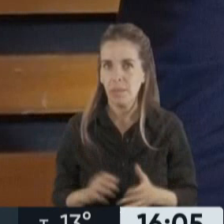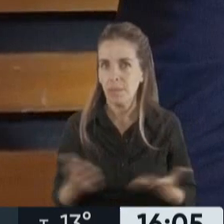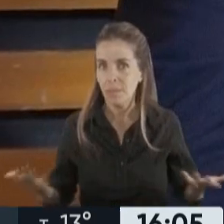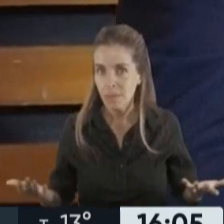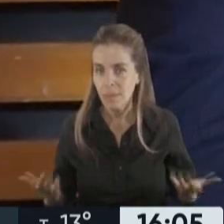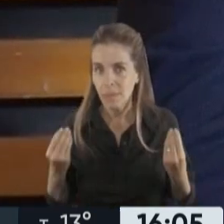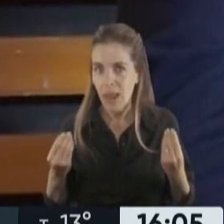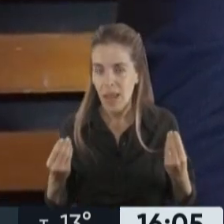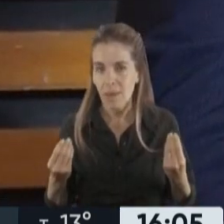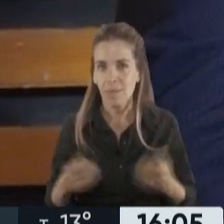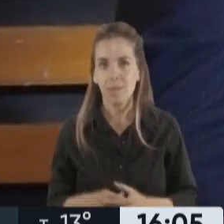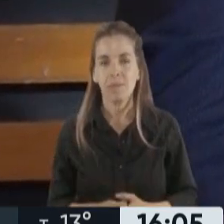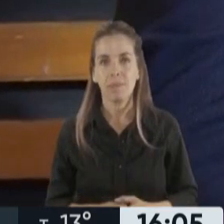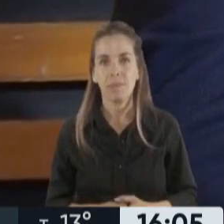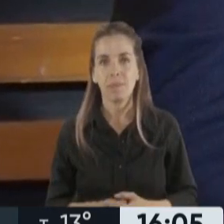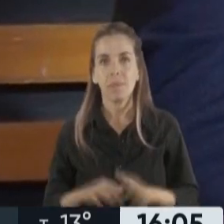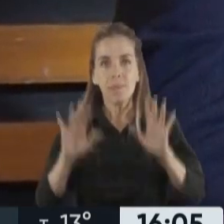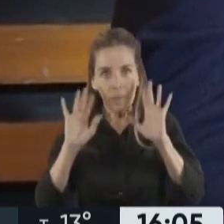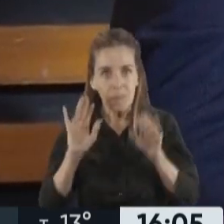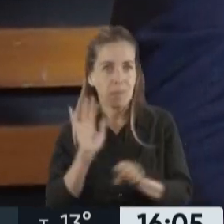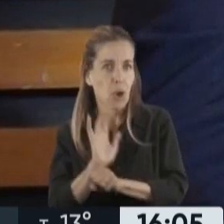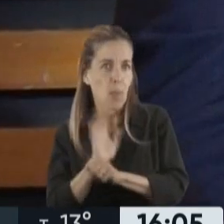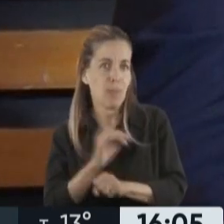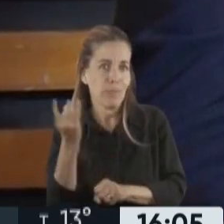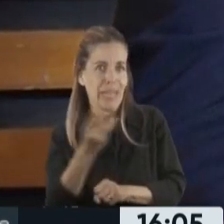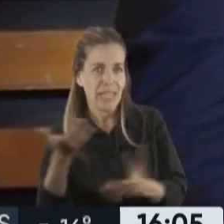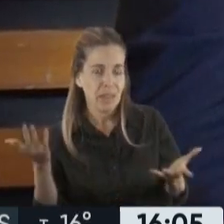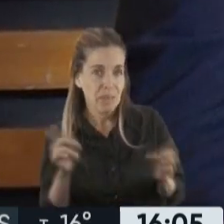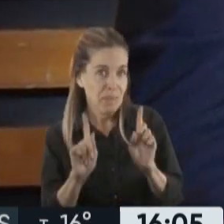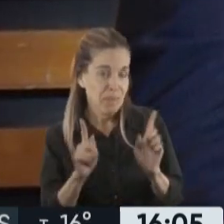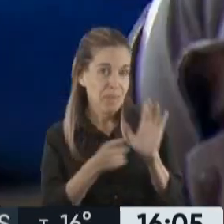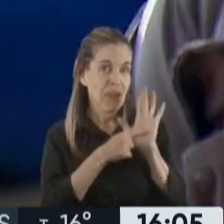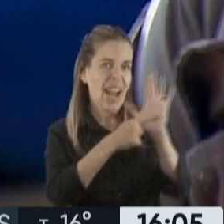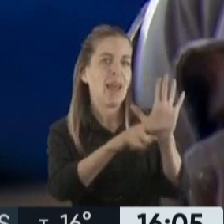Eso no tiene sentido. Eso es casi una mentira más.